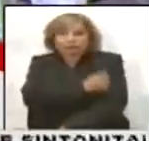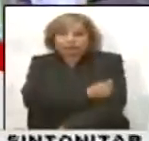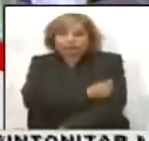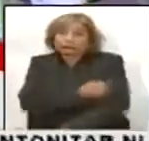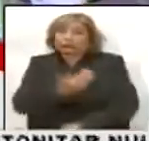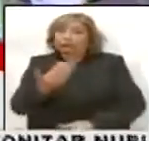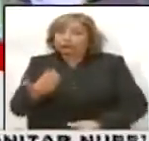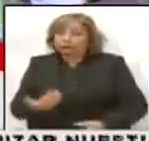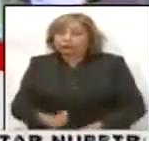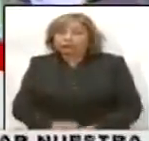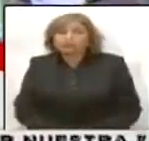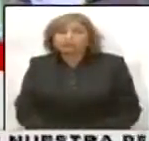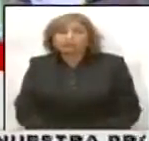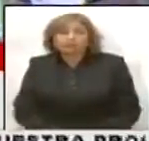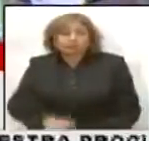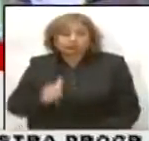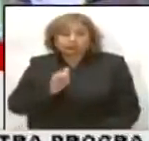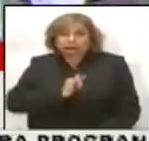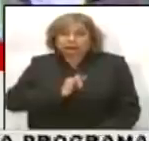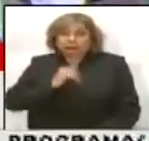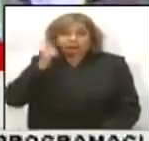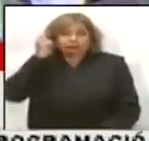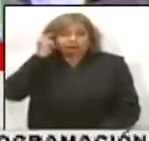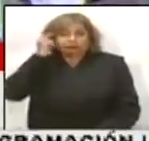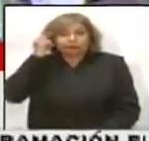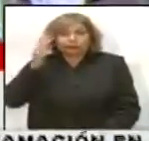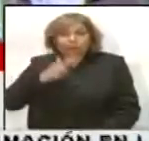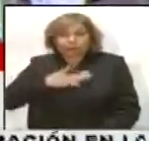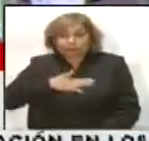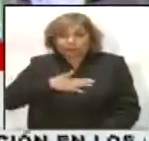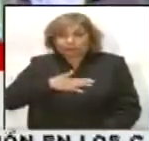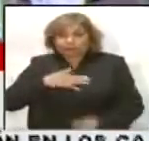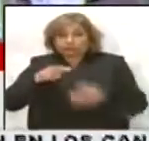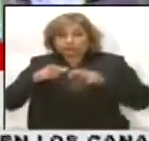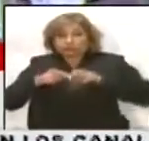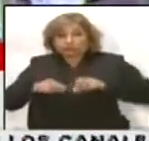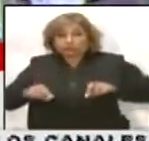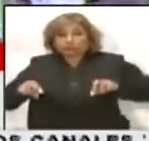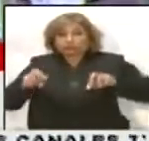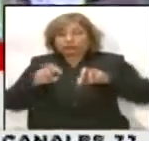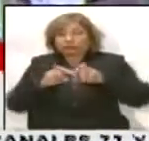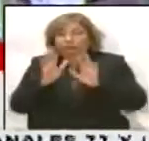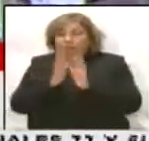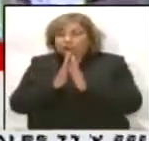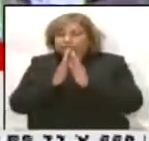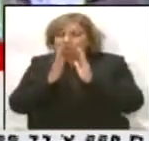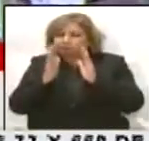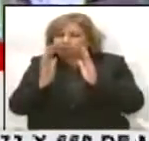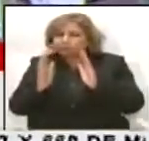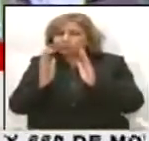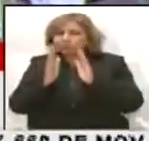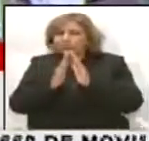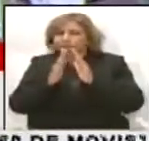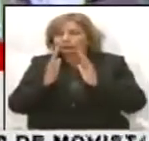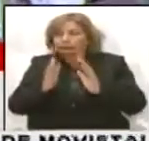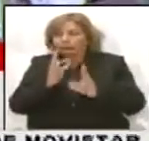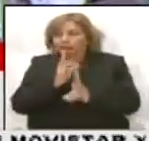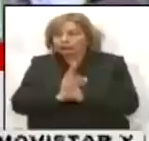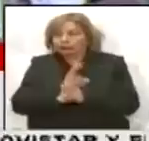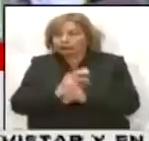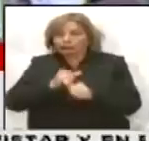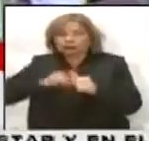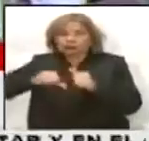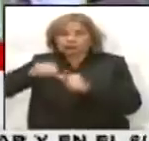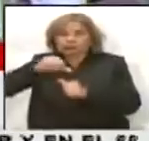hablado, y yo sí creo, y esa es mi opinión como parlamentaria, de manera muy, muy ligera sobre este asunto. Se ha involucrado